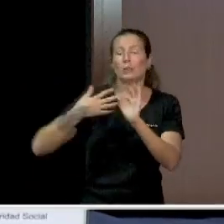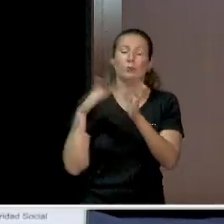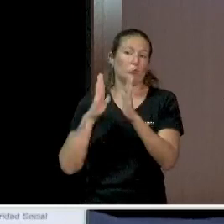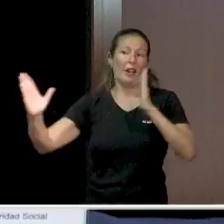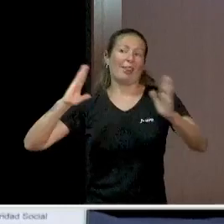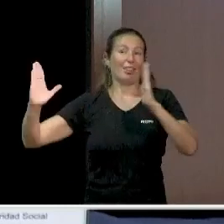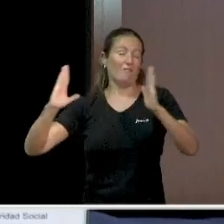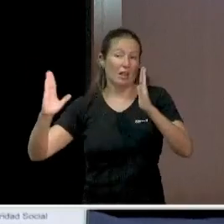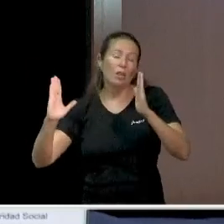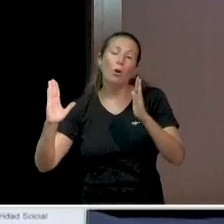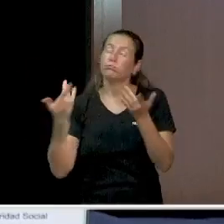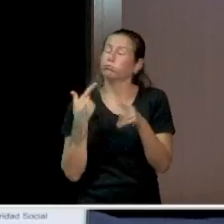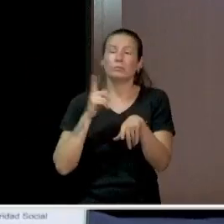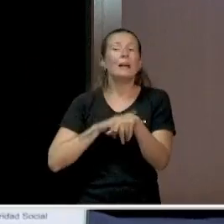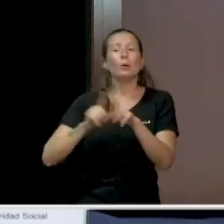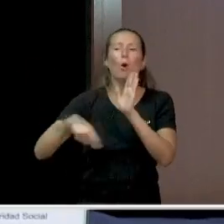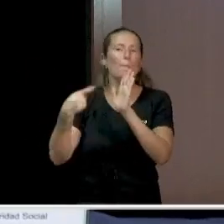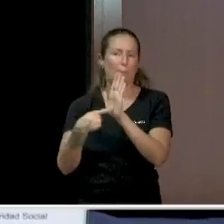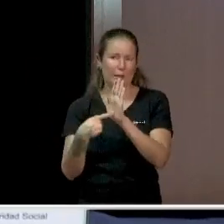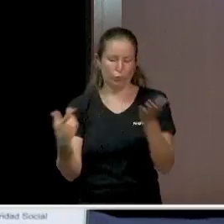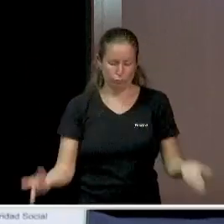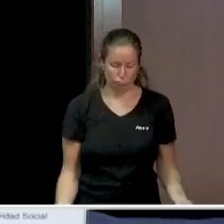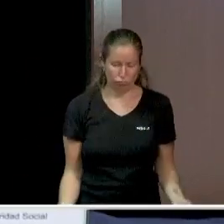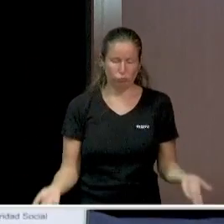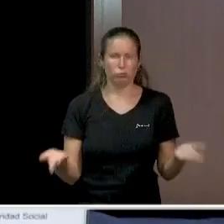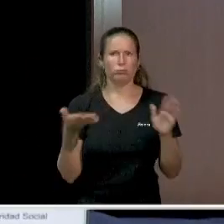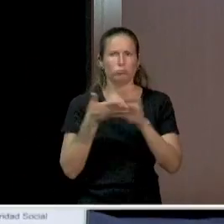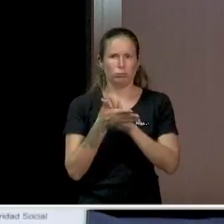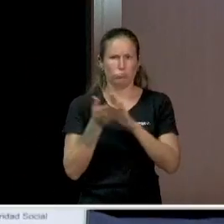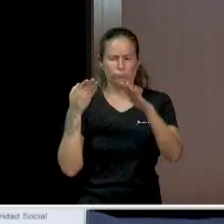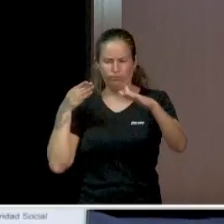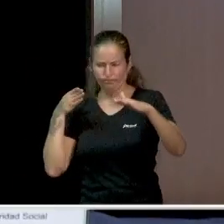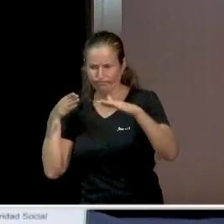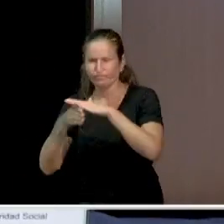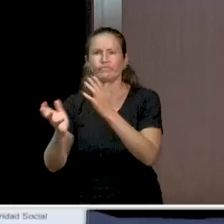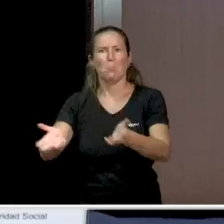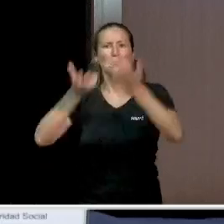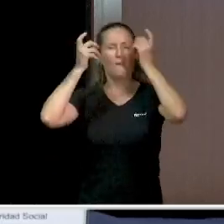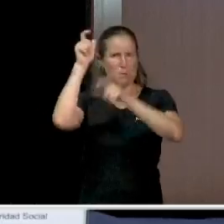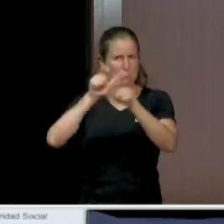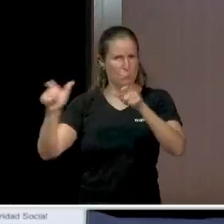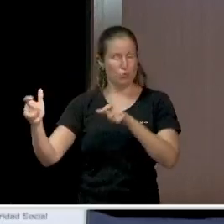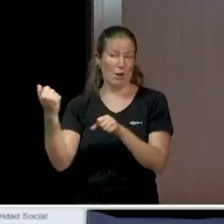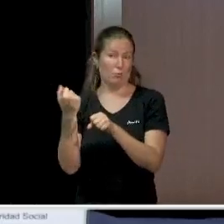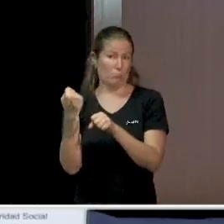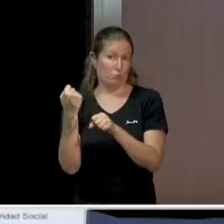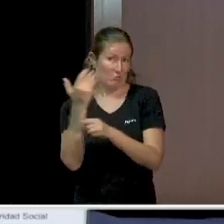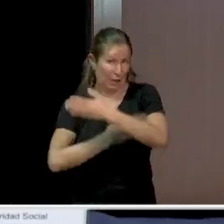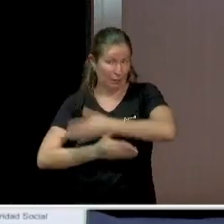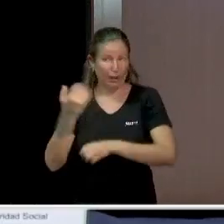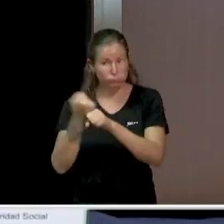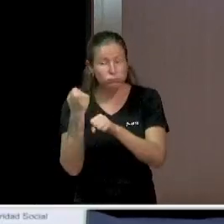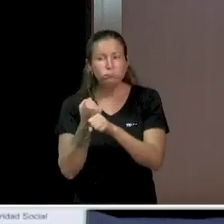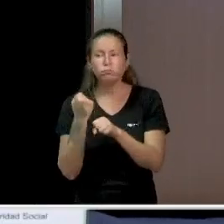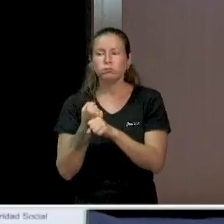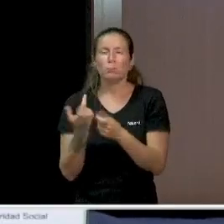completo. En cualquier caso, las dificultades de inserción en el mercado laboral de las personas con discapacidad, más que en esta